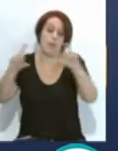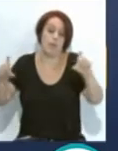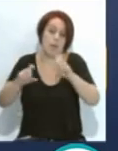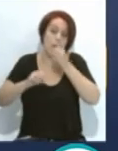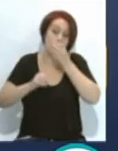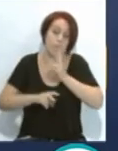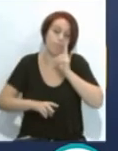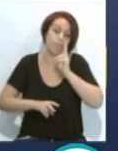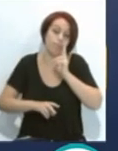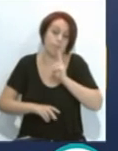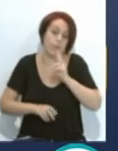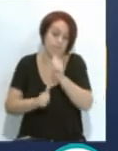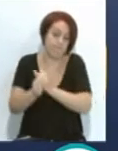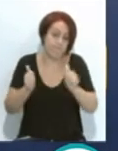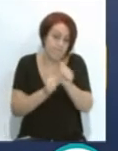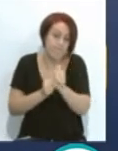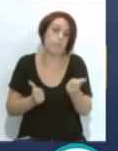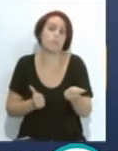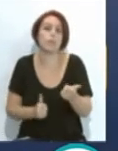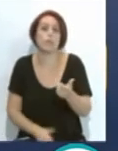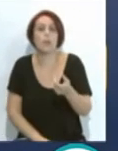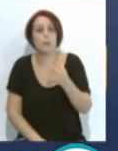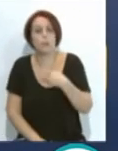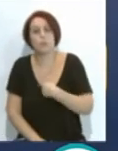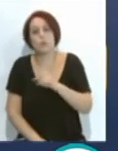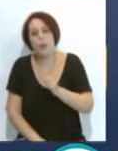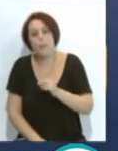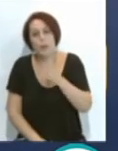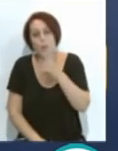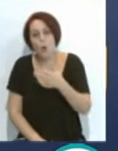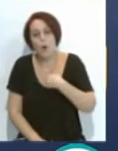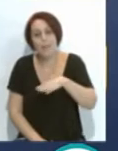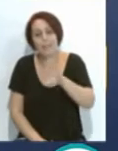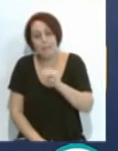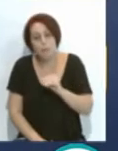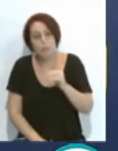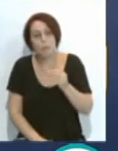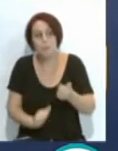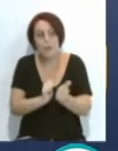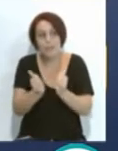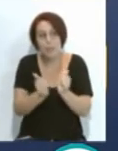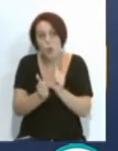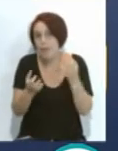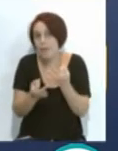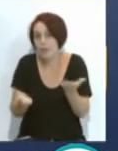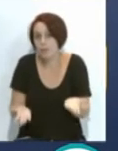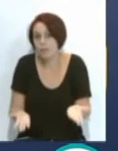siempre por no solo por el hecho de que entendíamos que tenía que salir cedido, sino porque